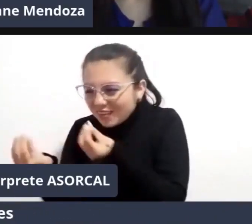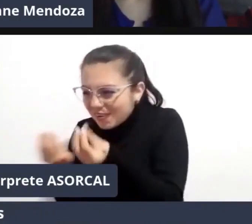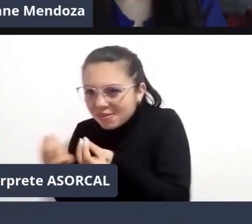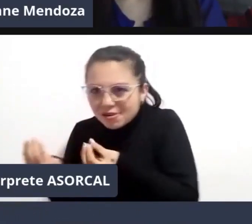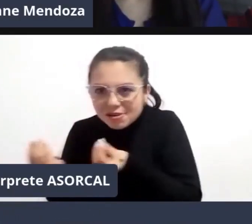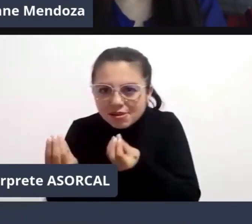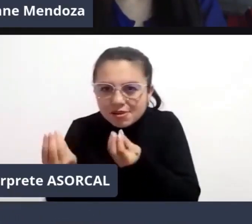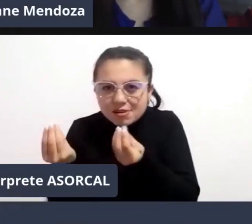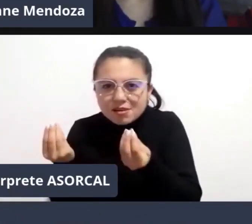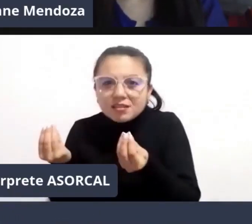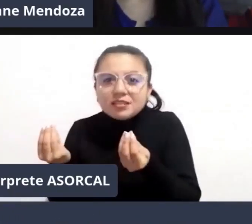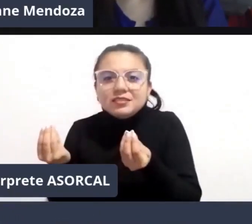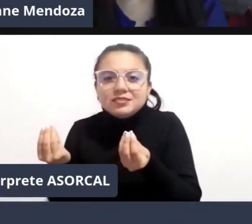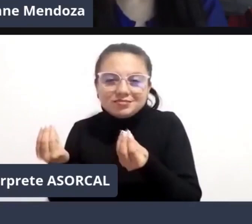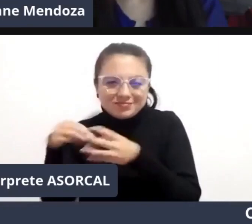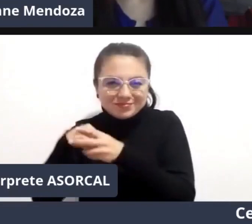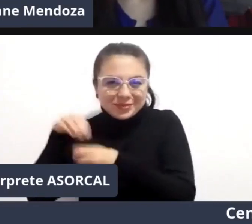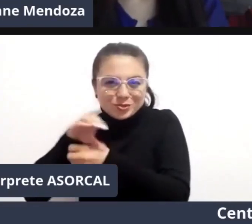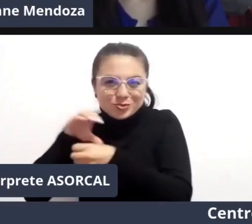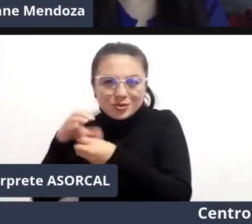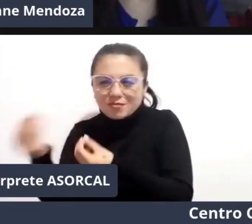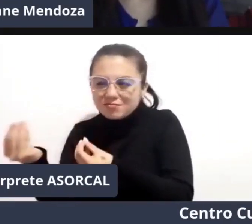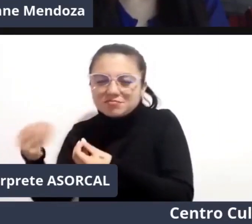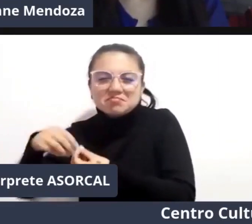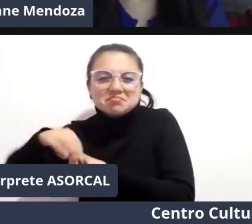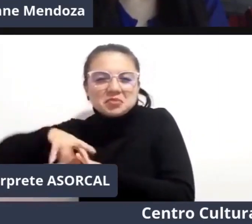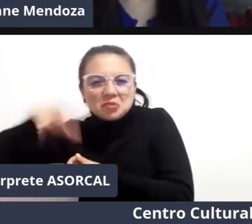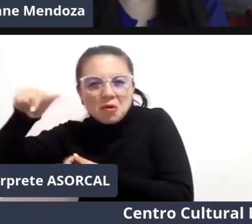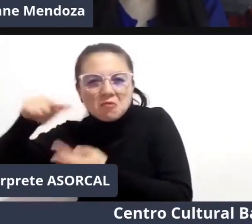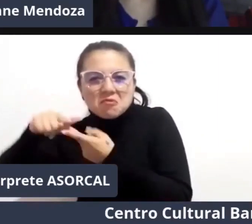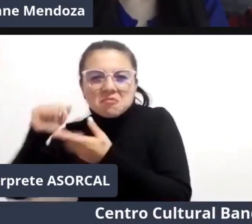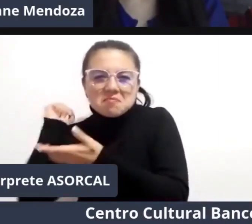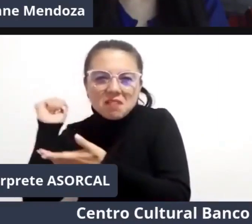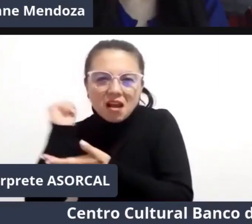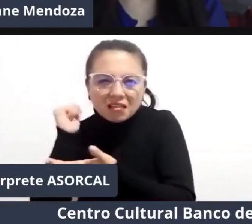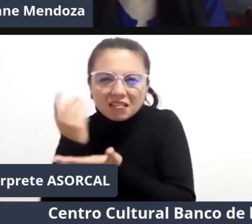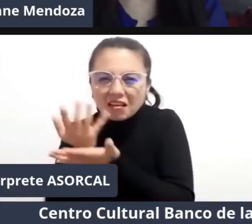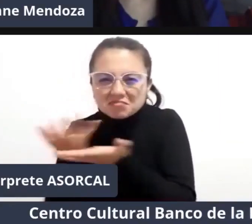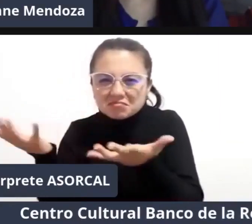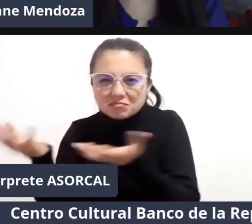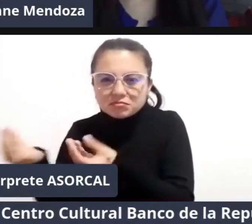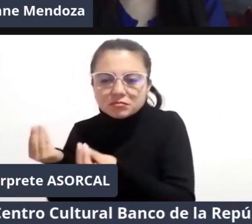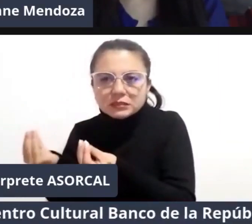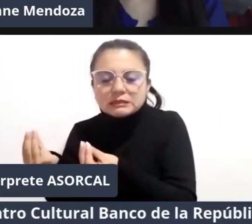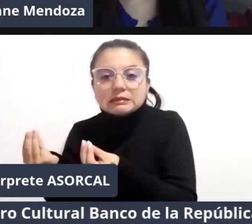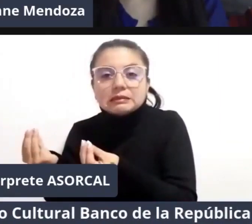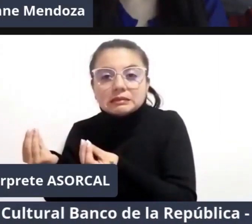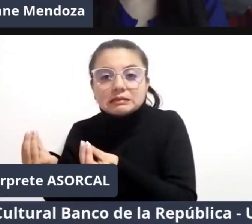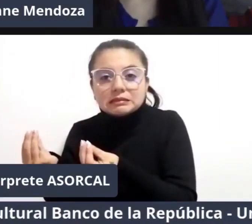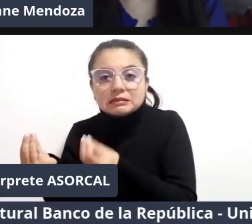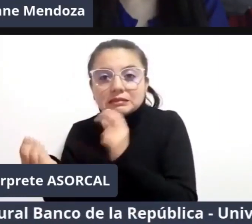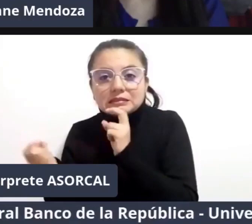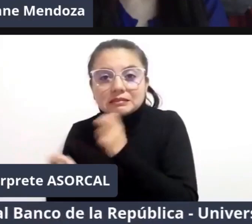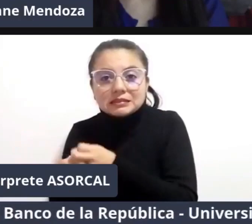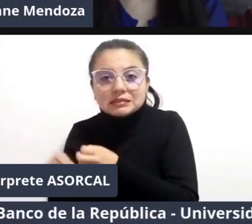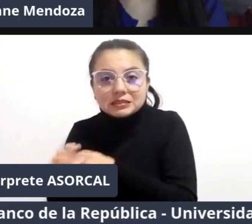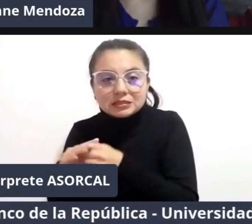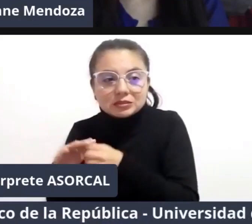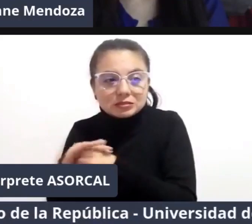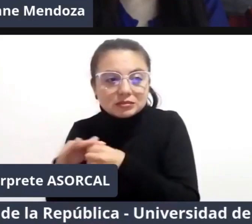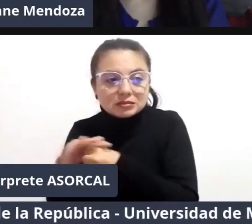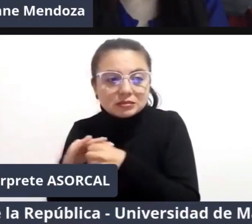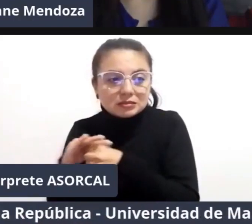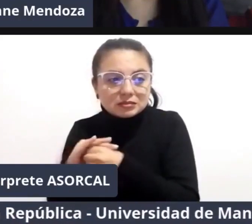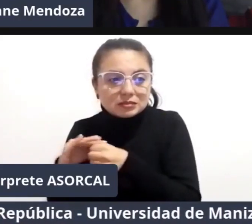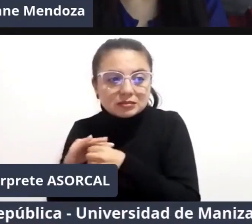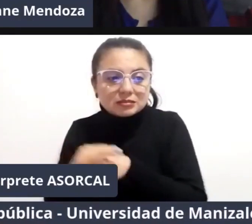fenómeno complejo. La marginalidad, yo creo que está en primera fila